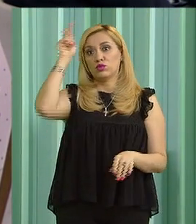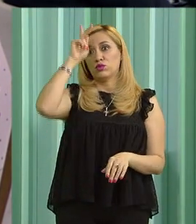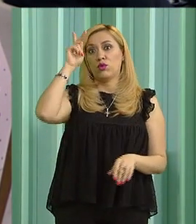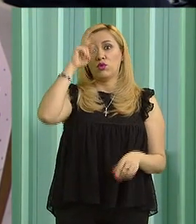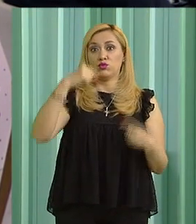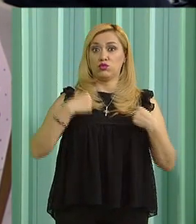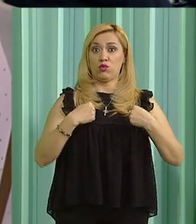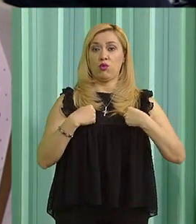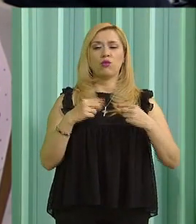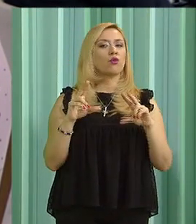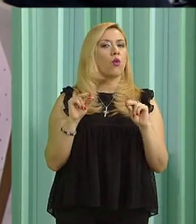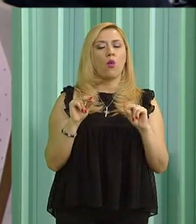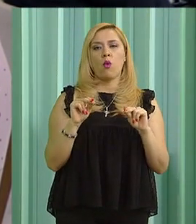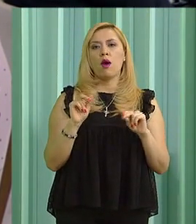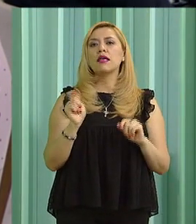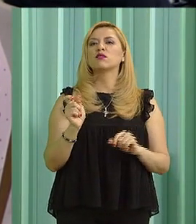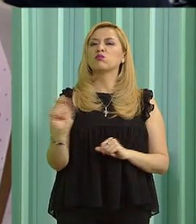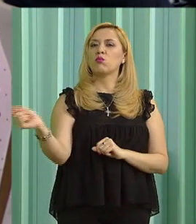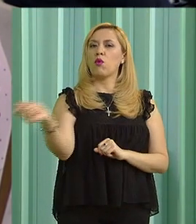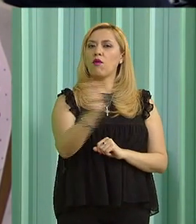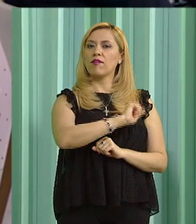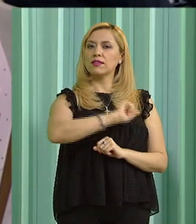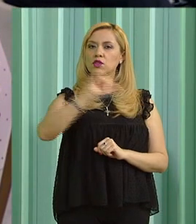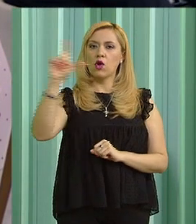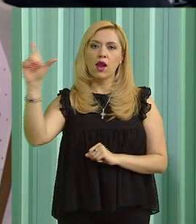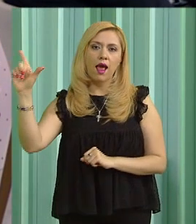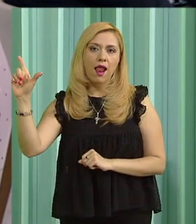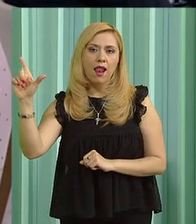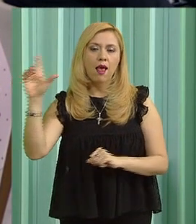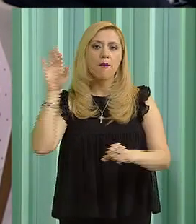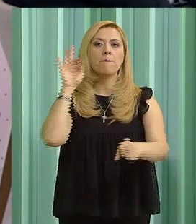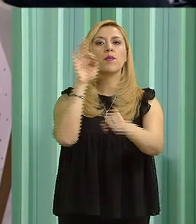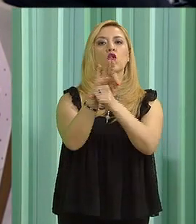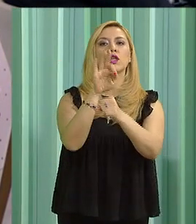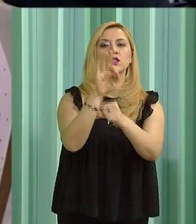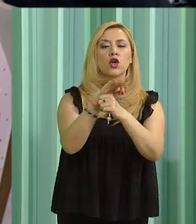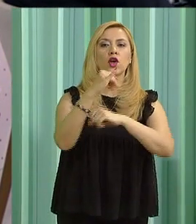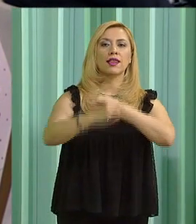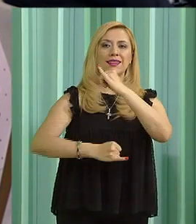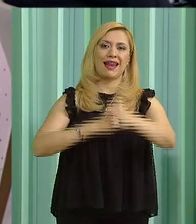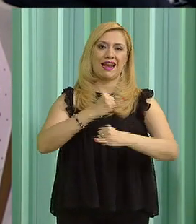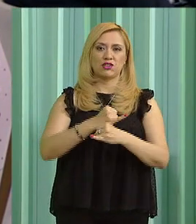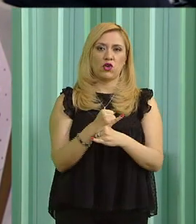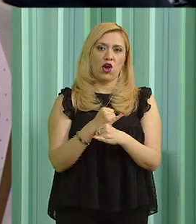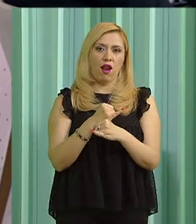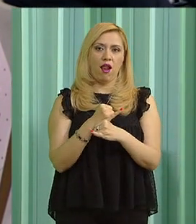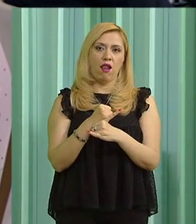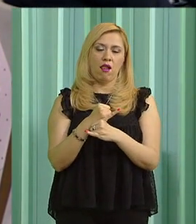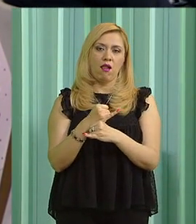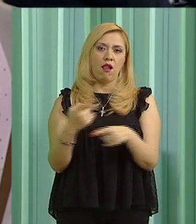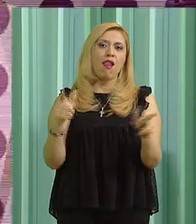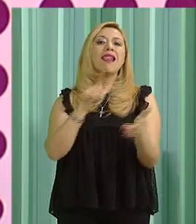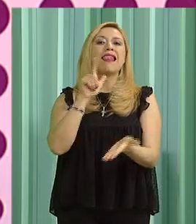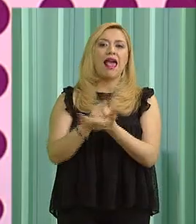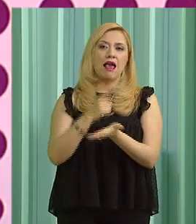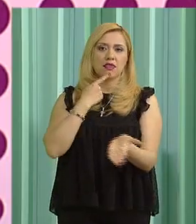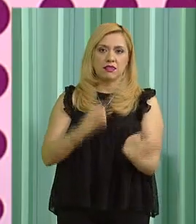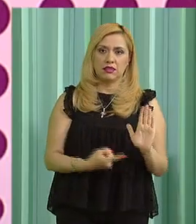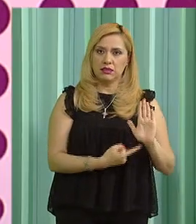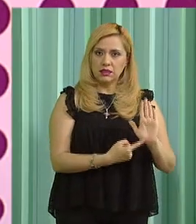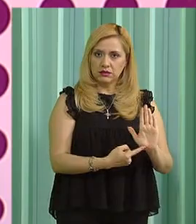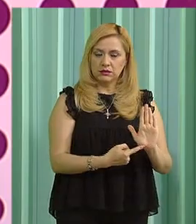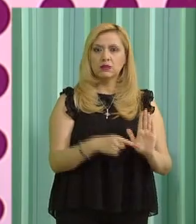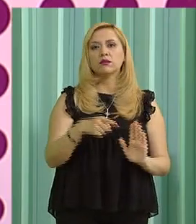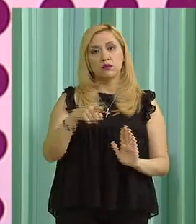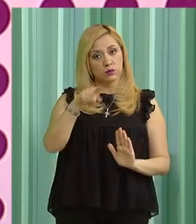lo hacemos como profesionales de la protección internacional, ¿no? Ellos tienen que saber que ellos pertenecen a un